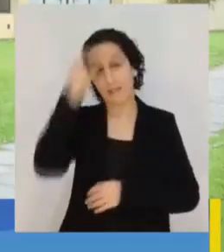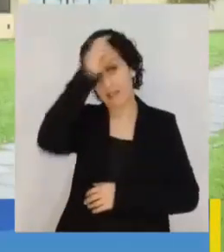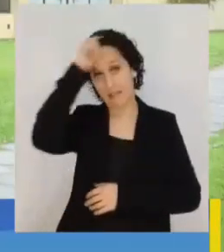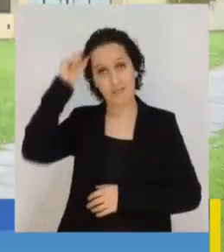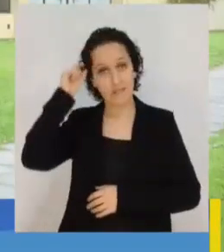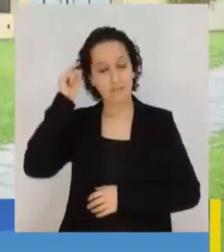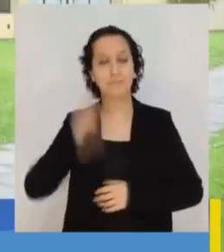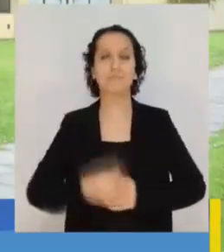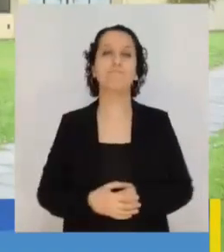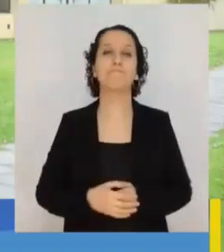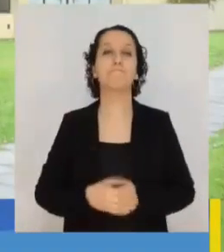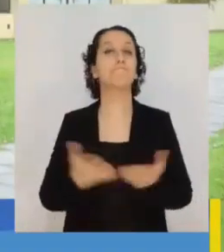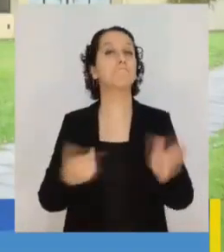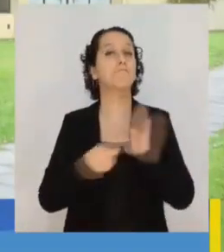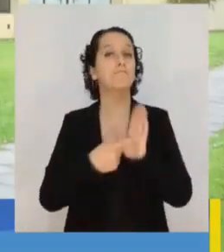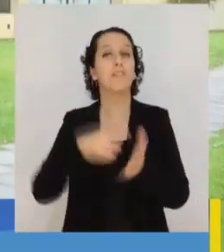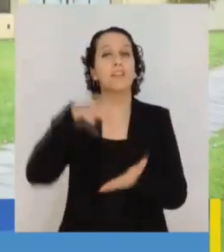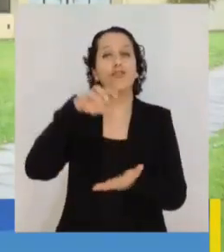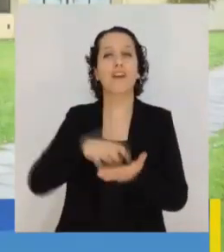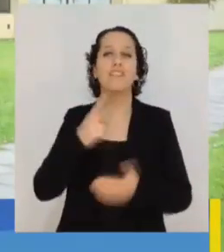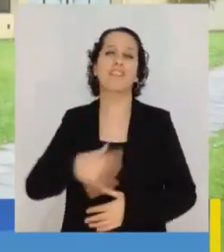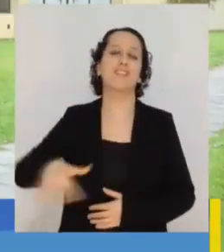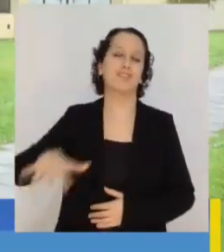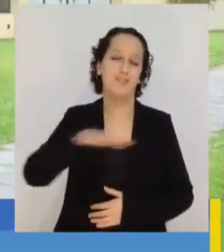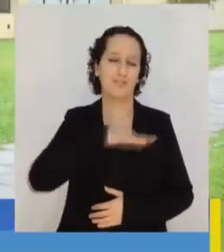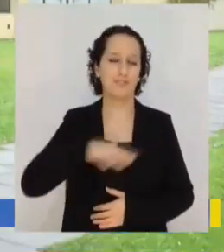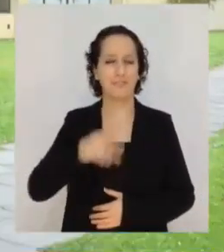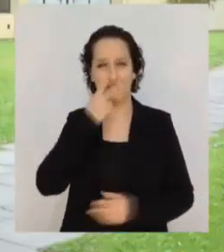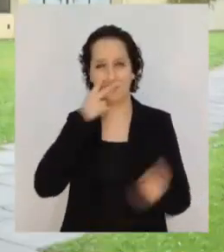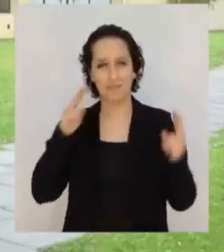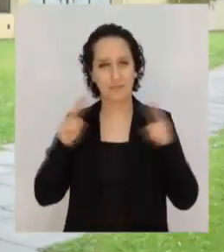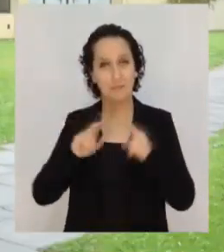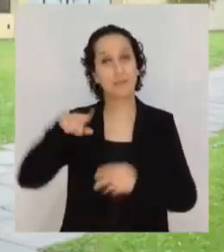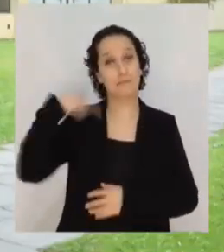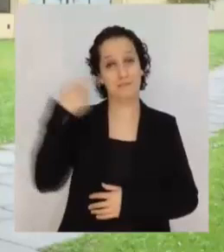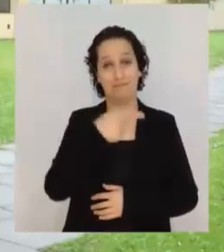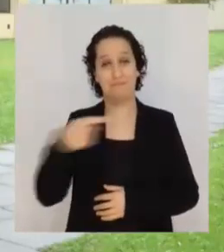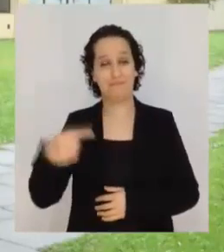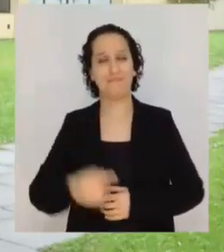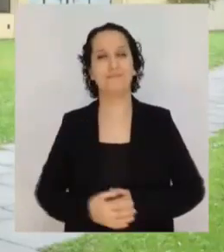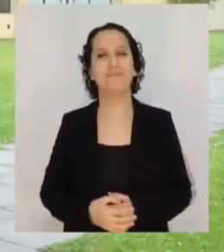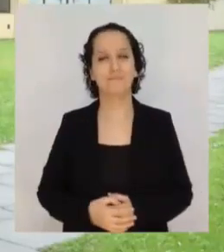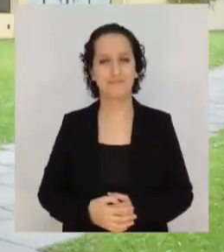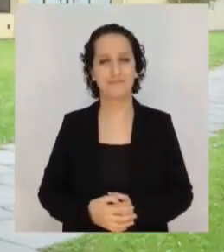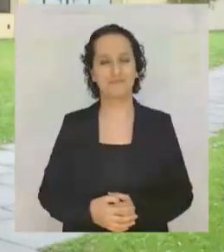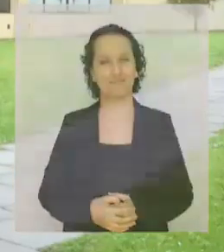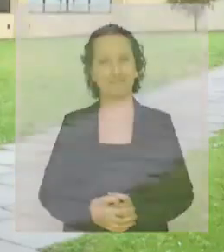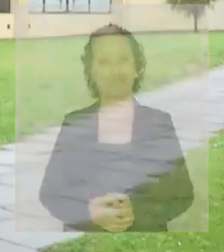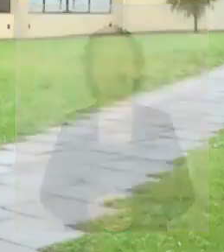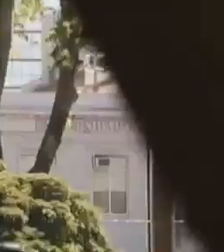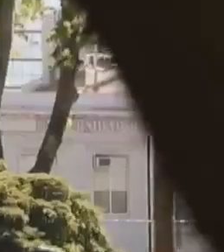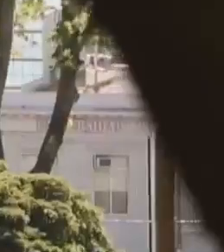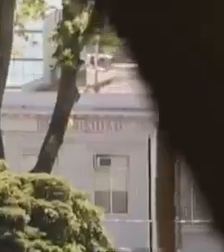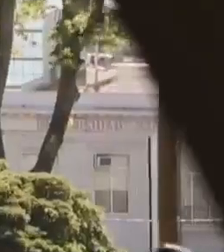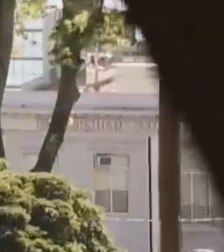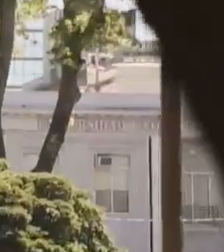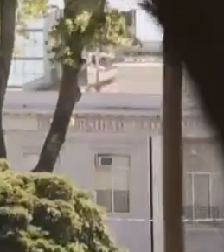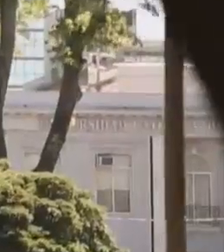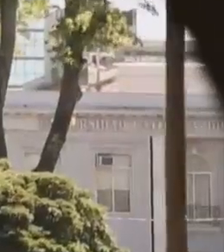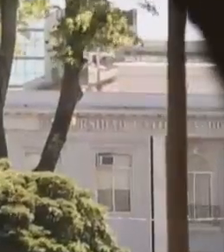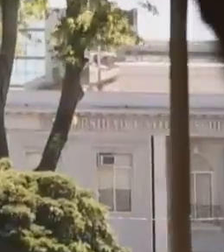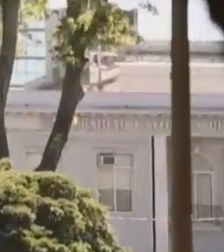Gabriela Varas Amtauer. Esto fue Ciudad de Todas y Todos. Nos vemos la próxima semana. Hasta pronto.